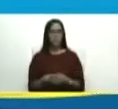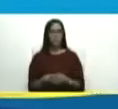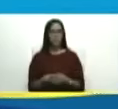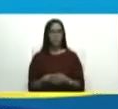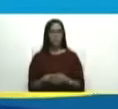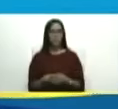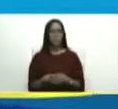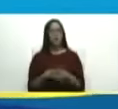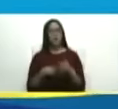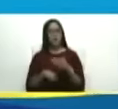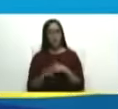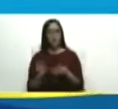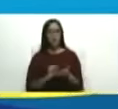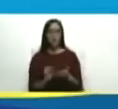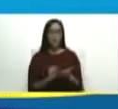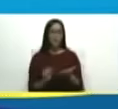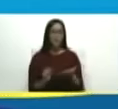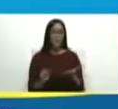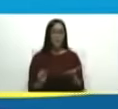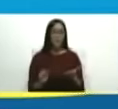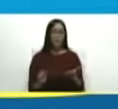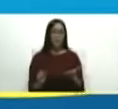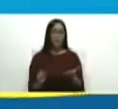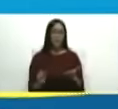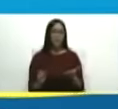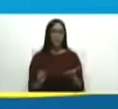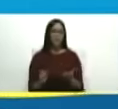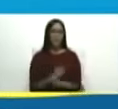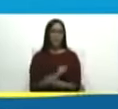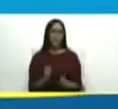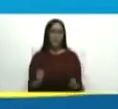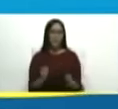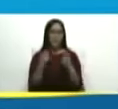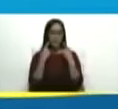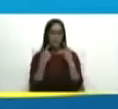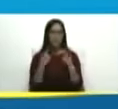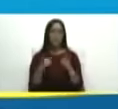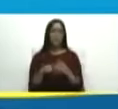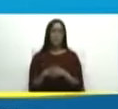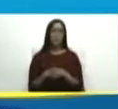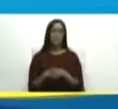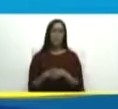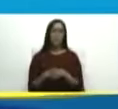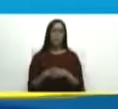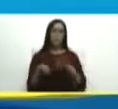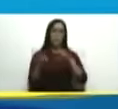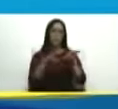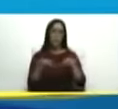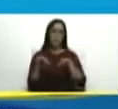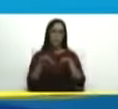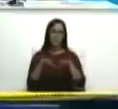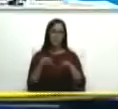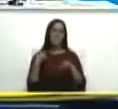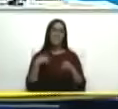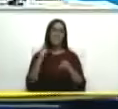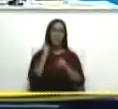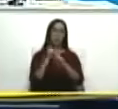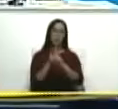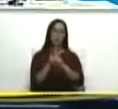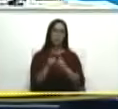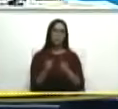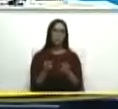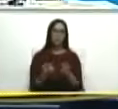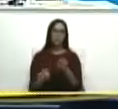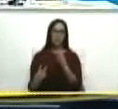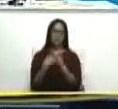Cuando fuimos a firmar a Barbados, acabamos de develar una de las conspiraciones, que también tenía el objetivo de agarrarme,